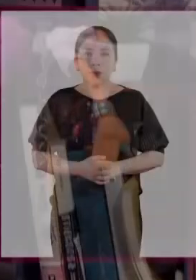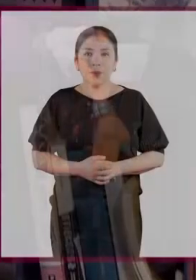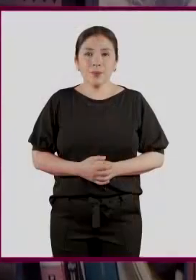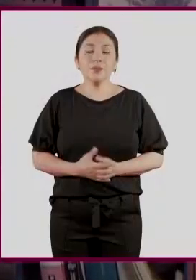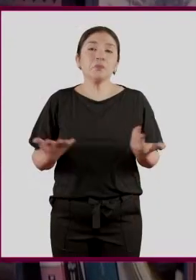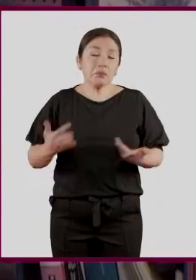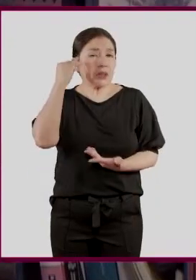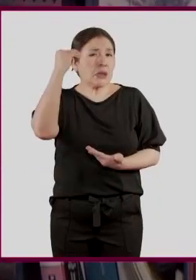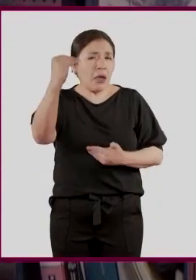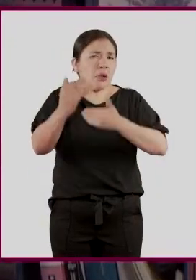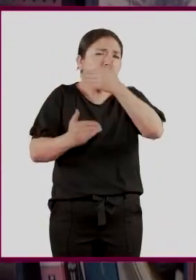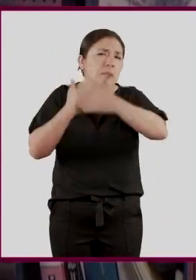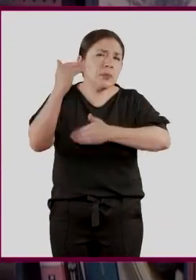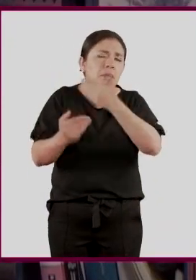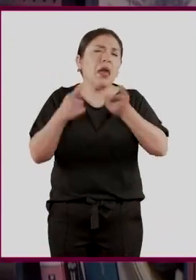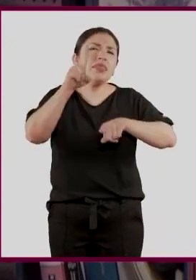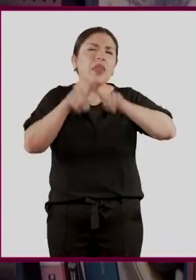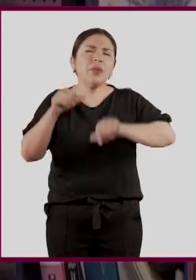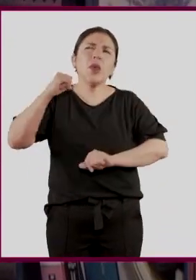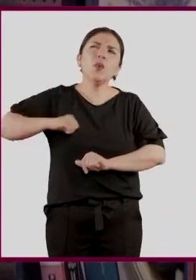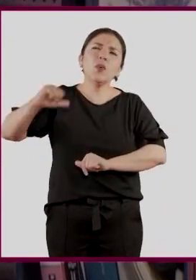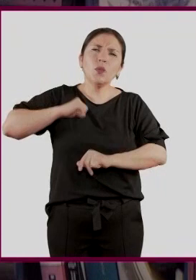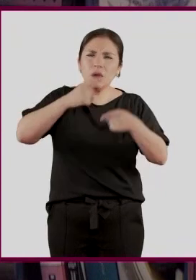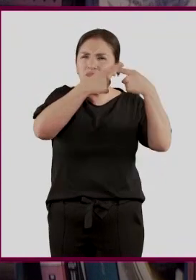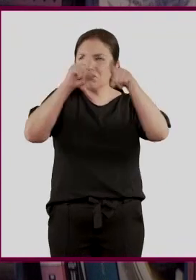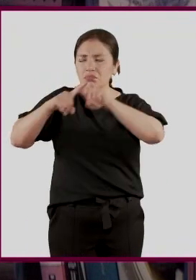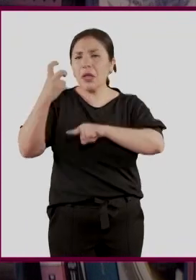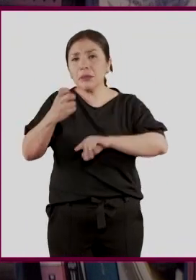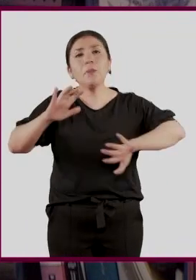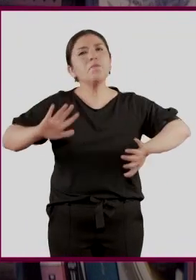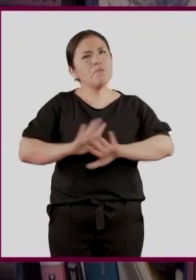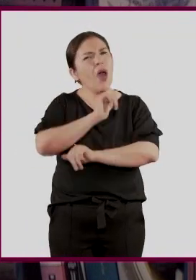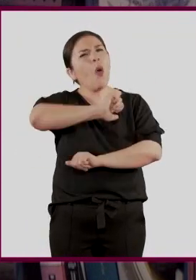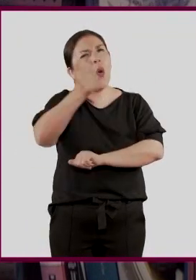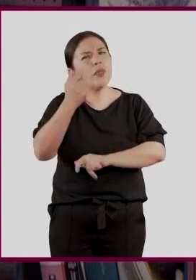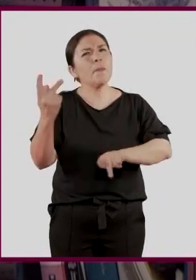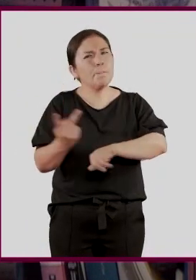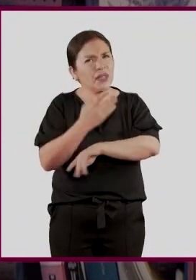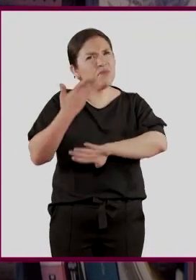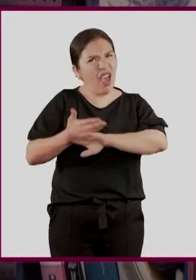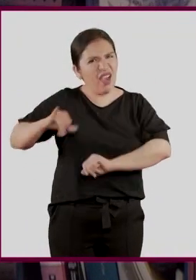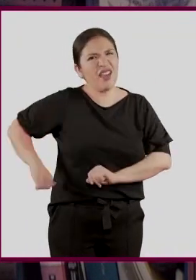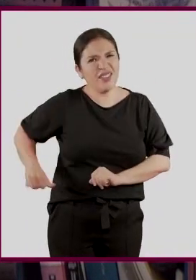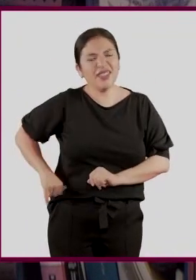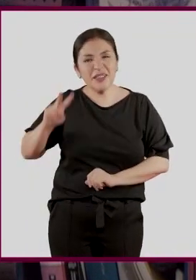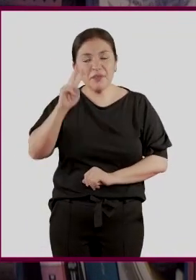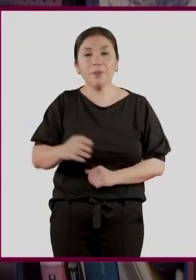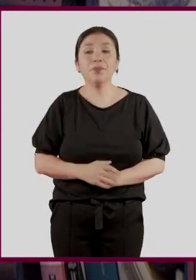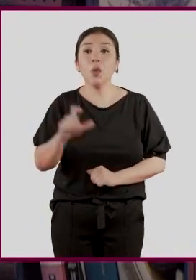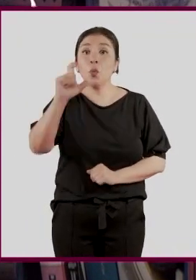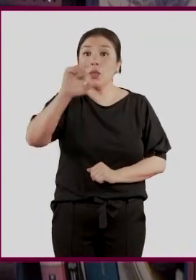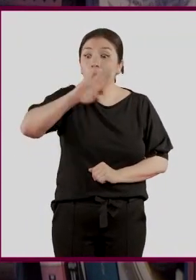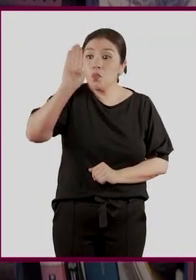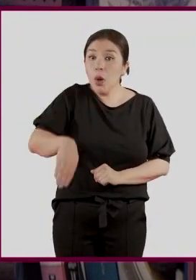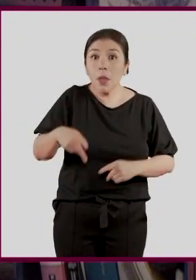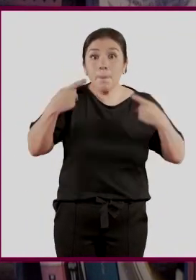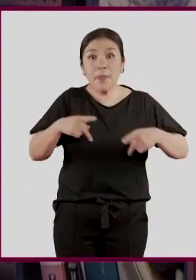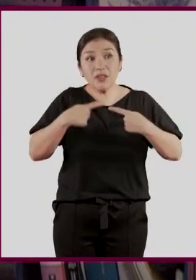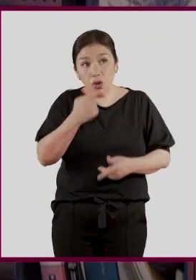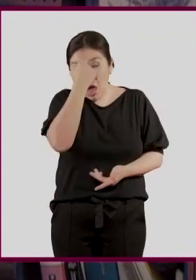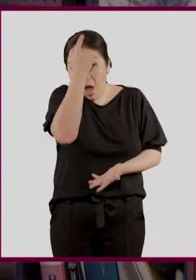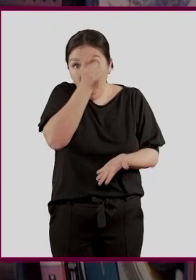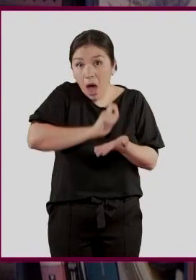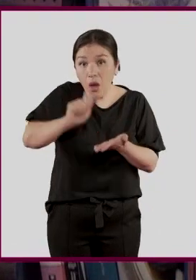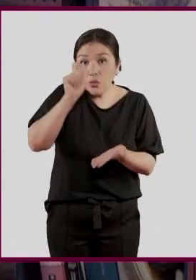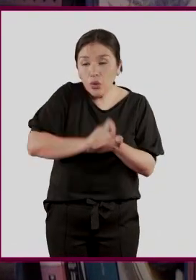Con el tiempo y dependiendo de la antigüedad de las obras, ocurre otra cosa muy interesante. Tras la muerte de un autor o